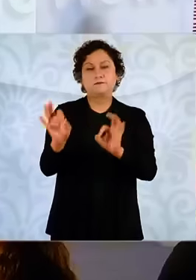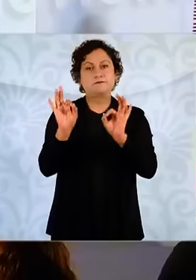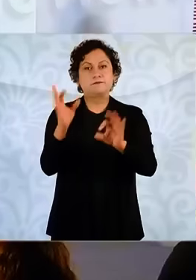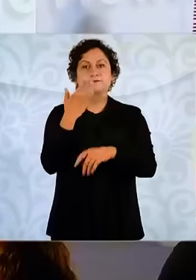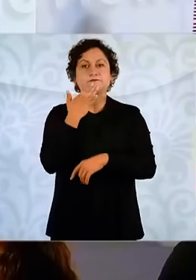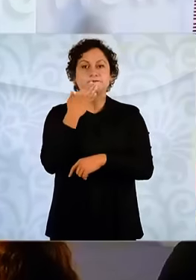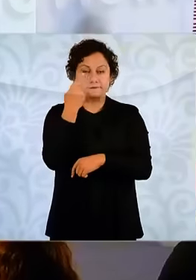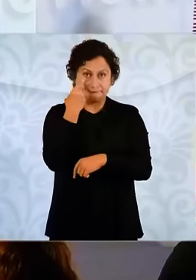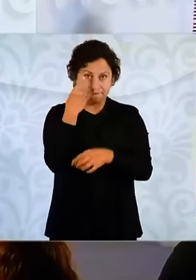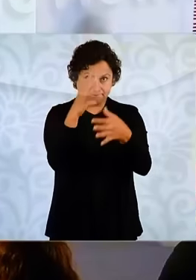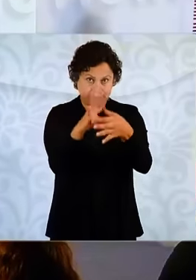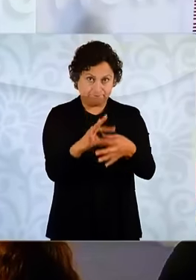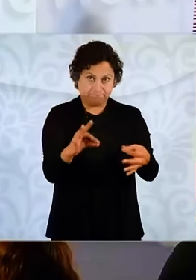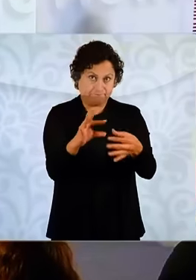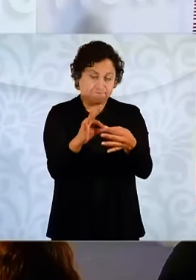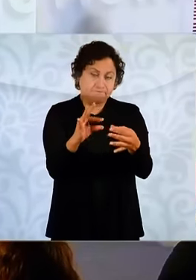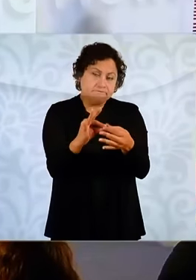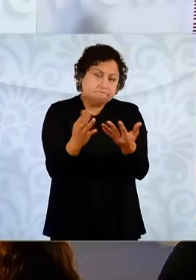pongo algunos